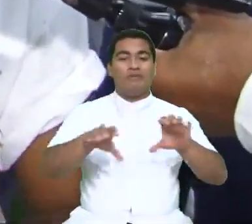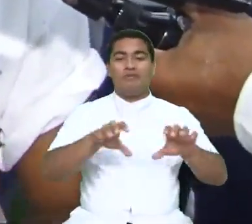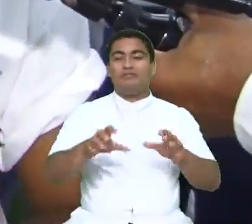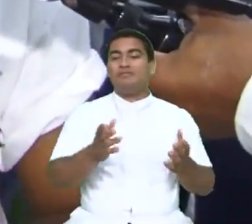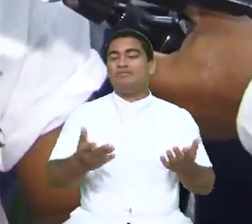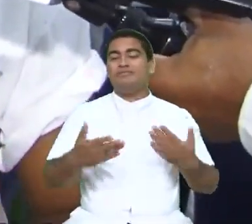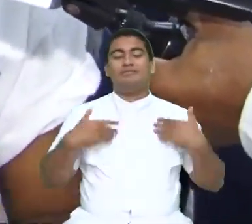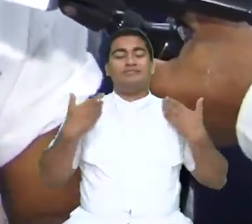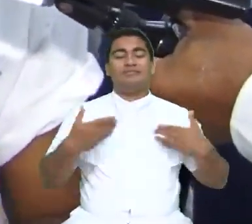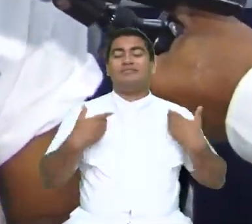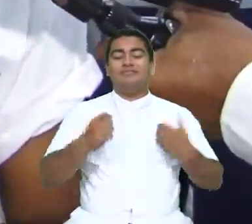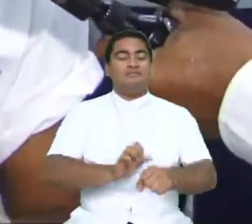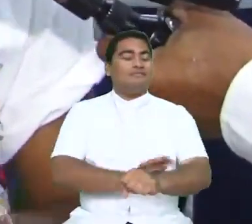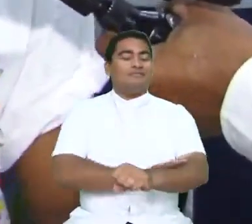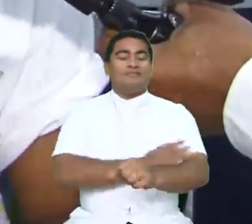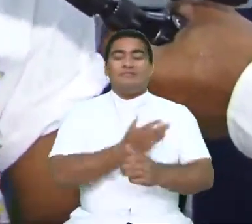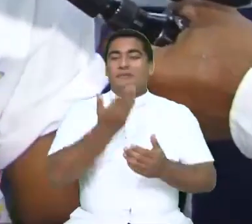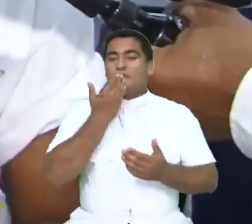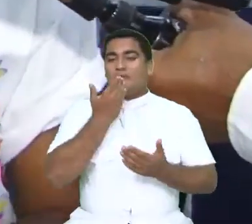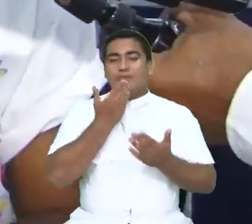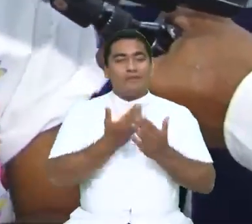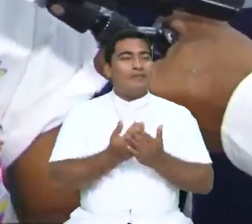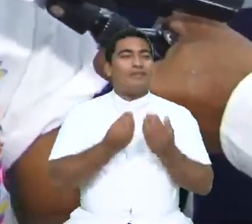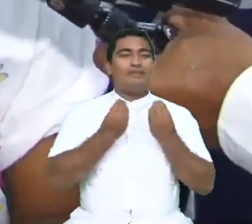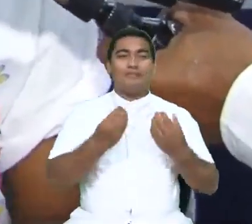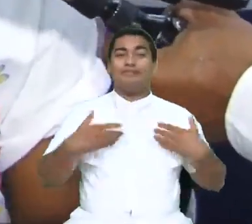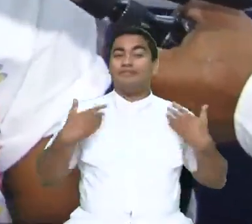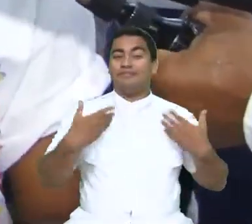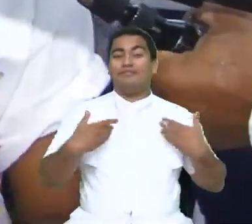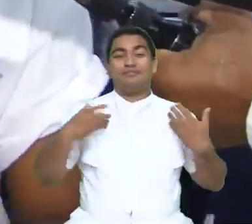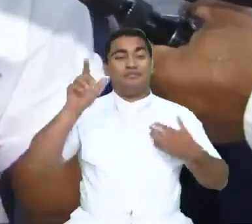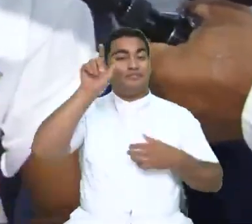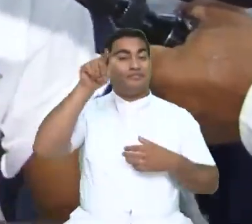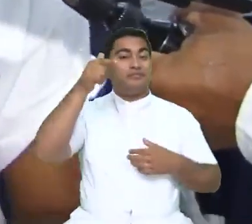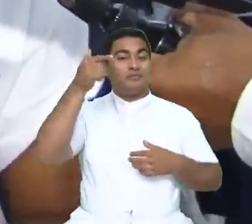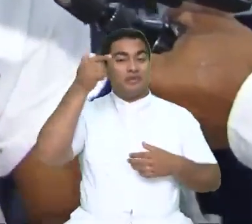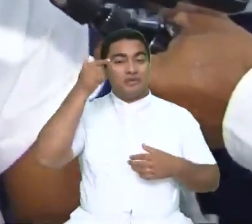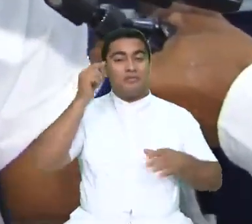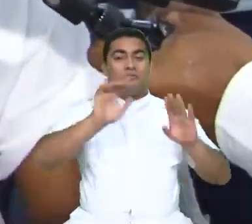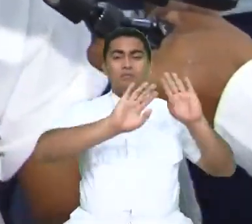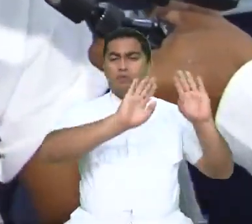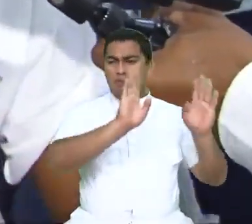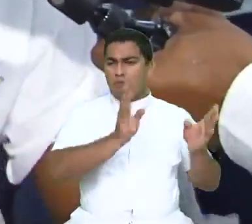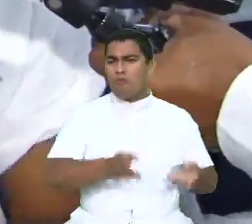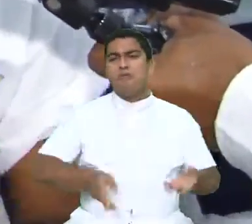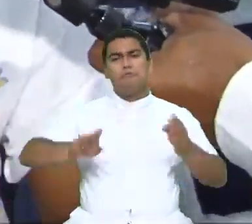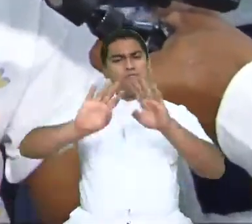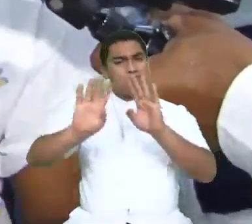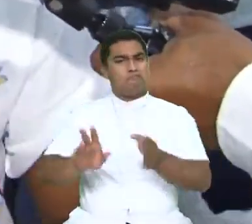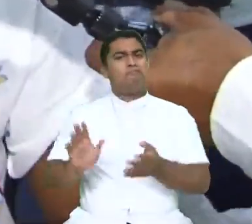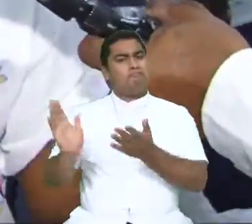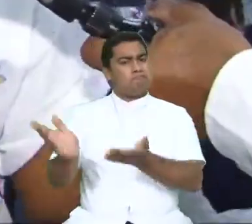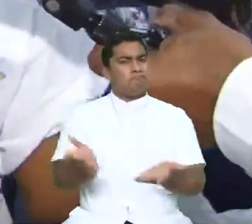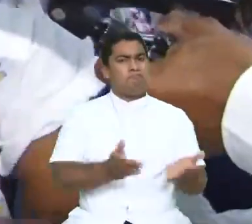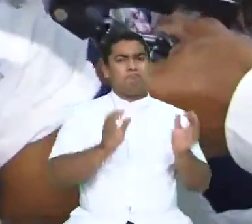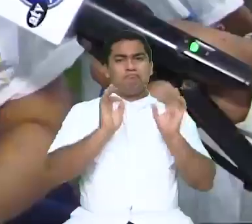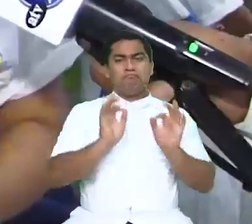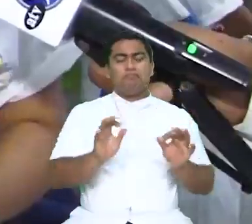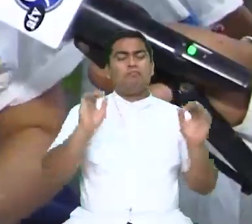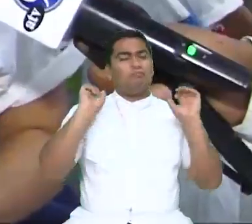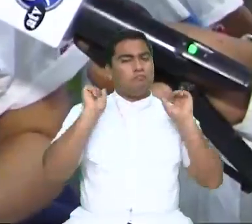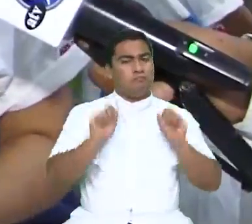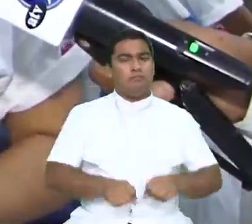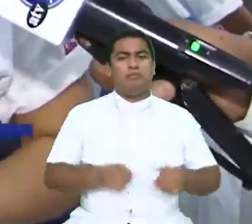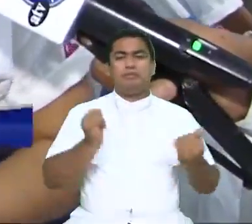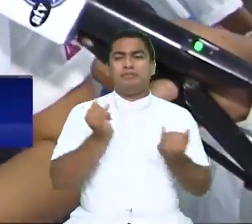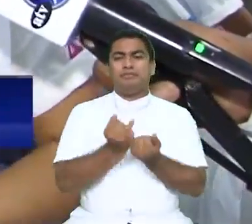me llena mucho de emoción y me alegra que el gobierno realmente nos esté tomando en cuenta y esté viendo que nosotras las mujeres también igual podemos. En